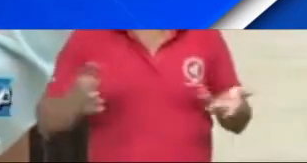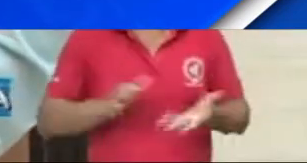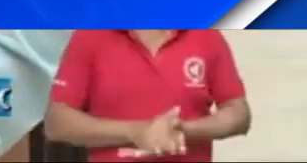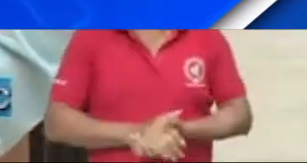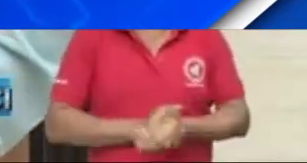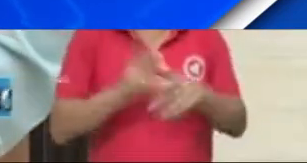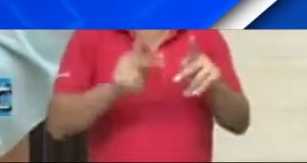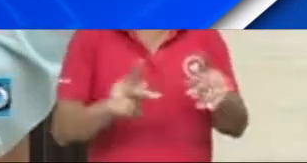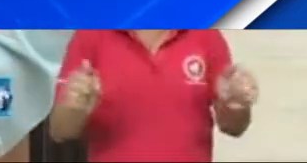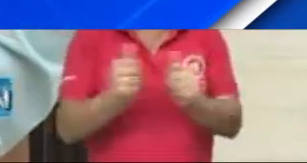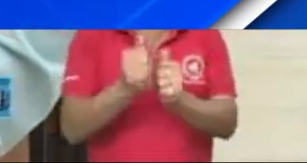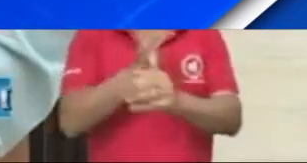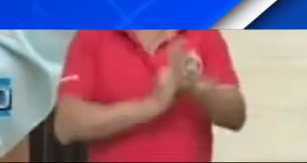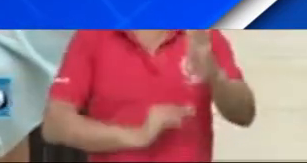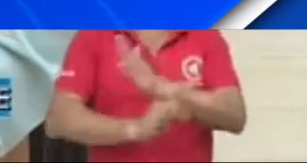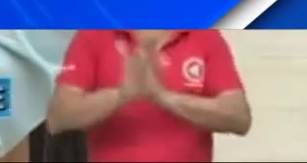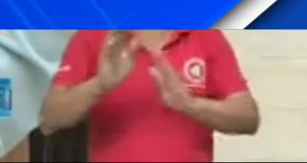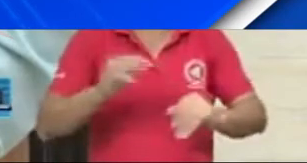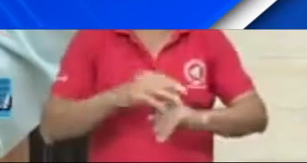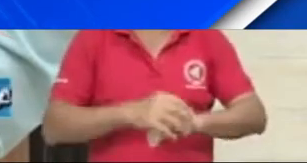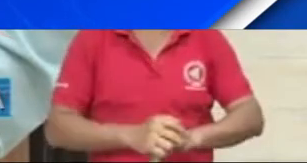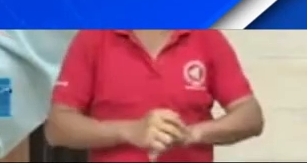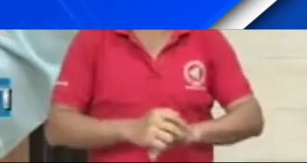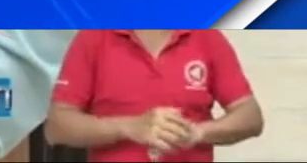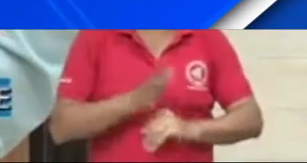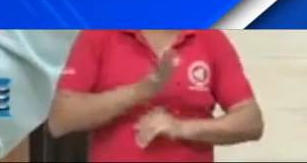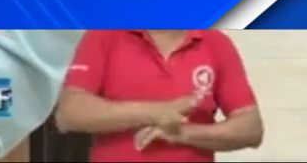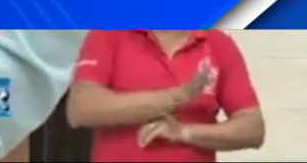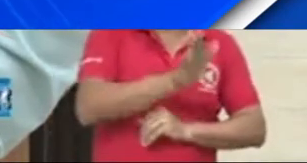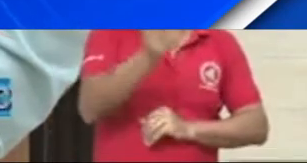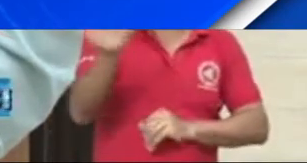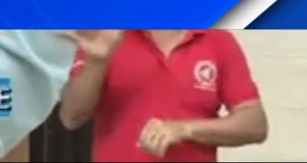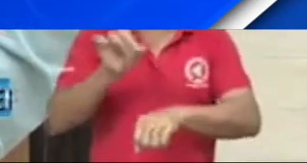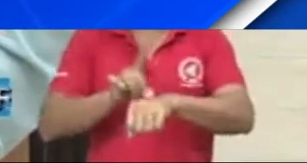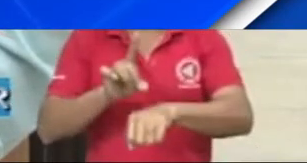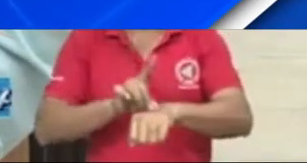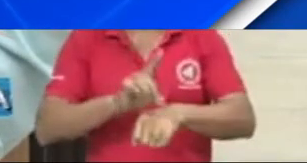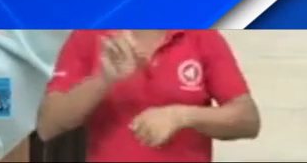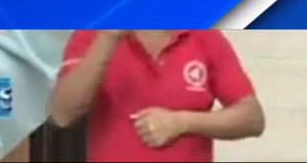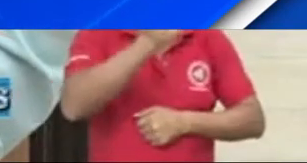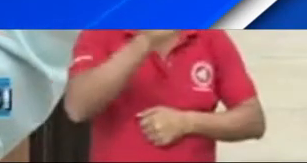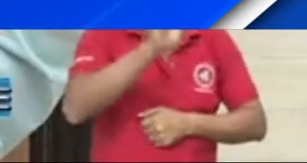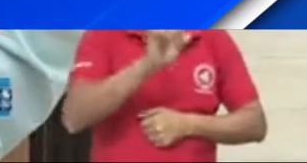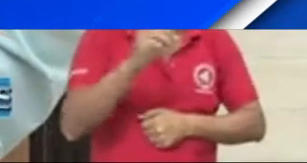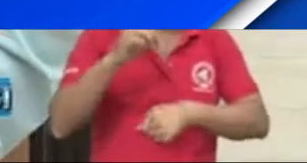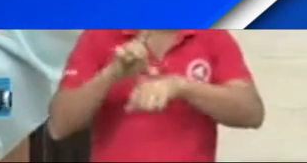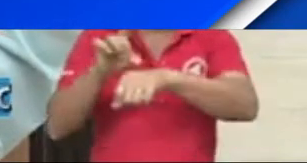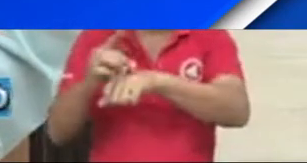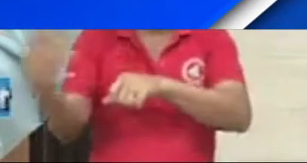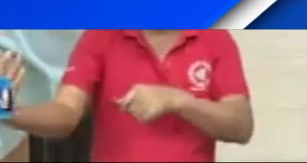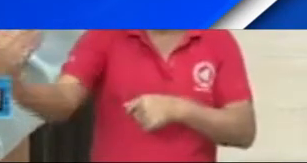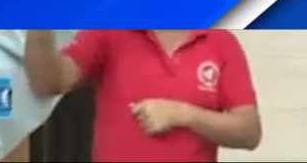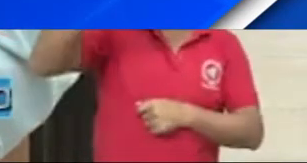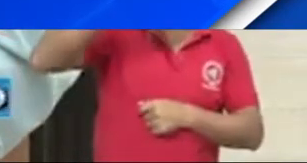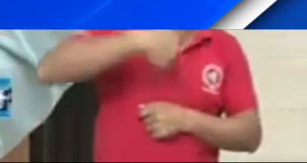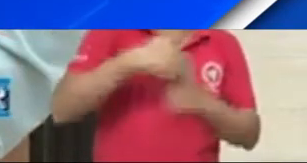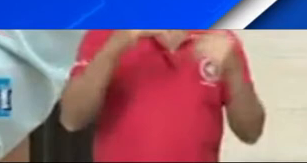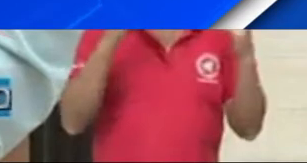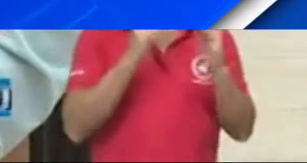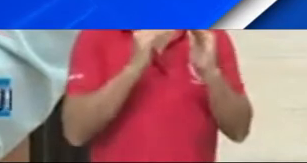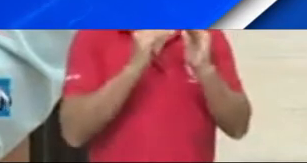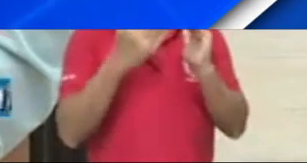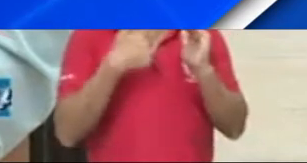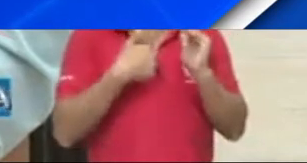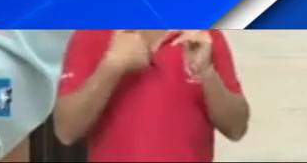que la persona con discapacidad no va al médico, no. El médico va a la persona con discapacidad a